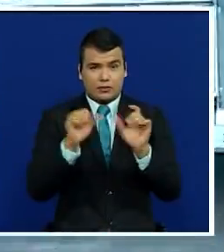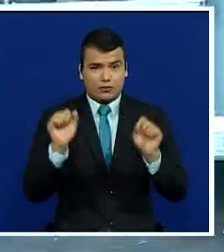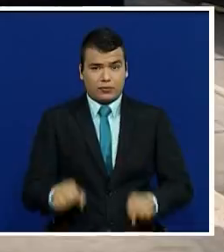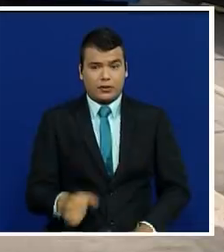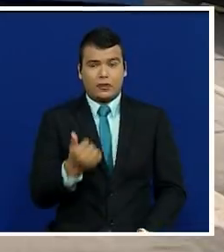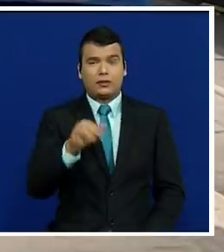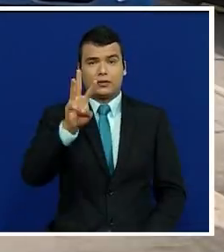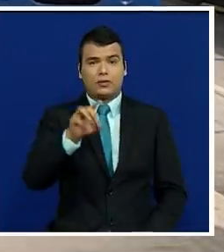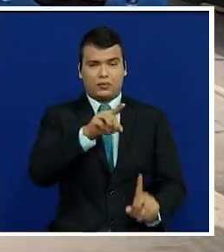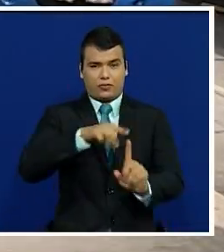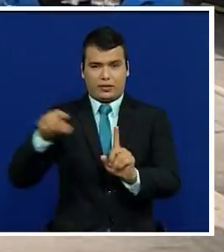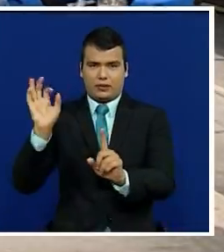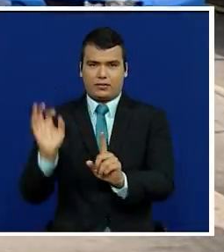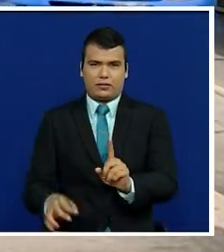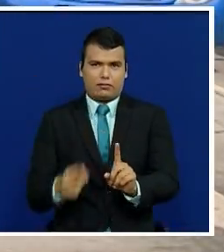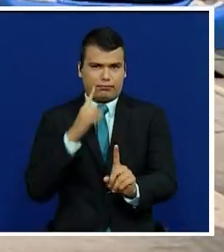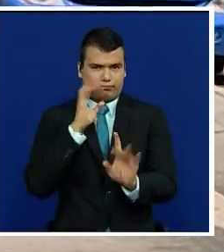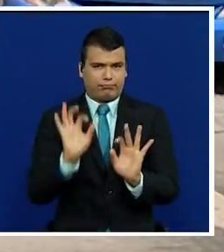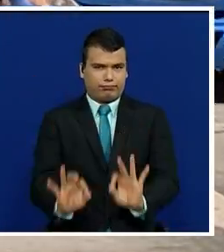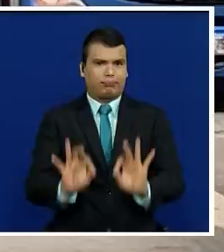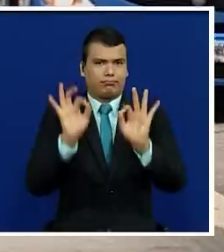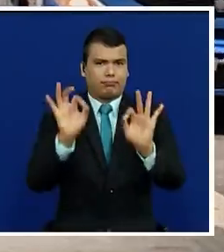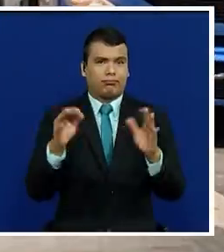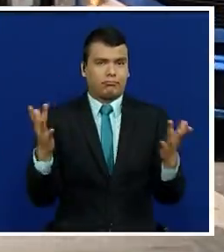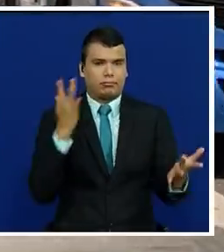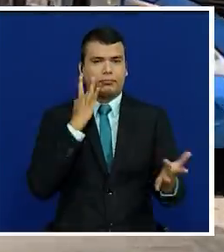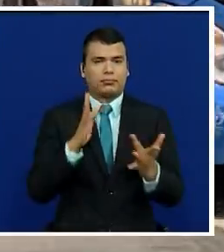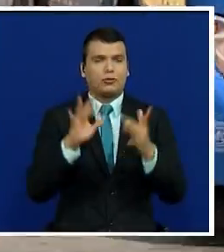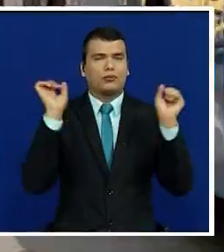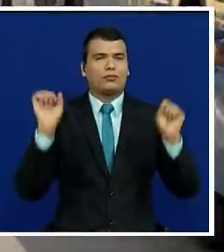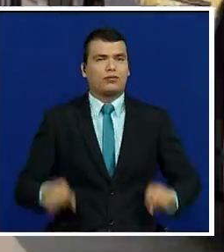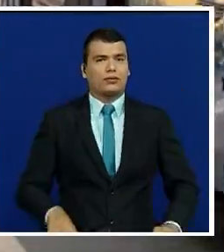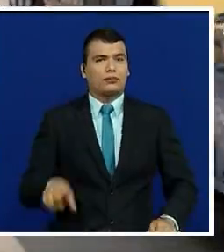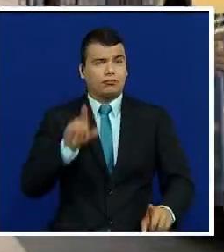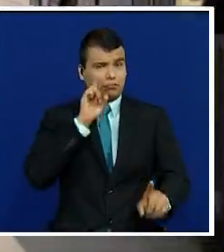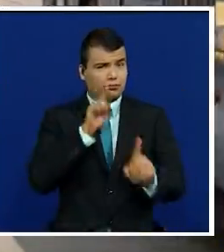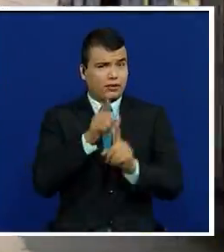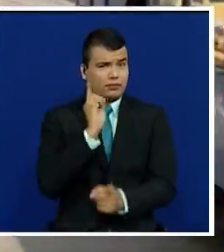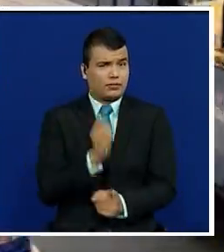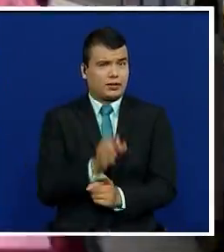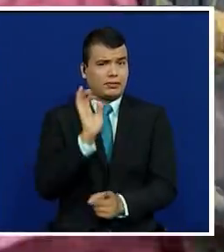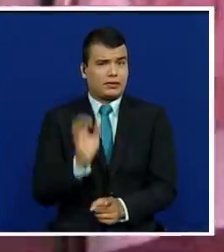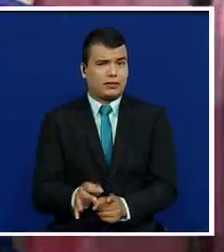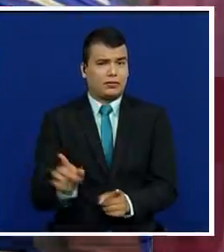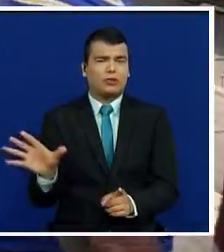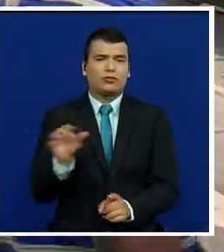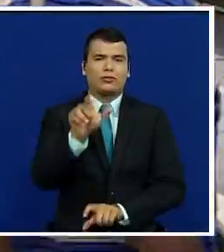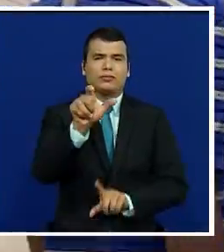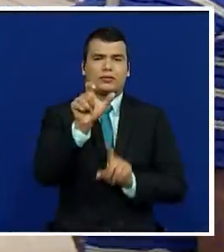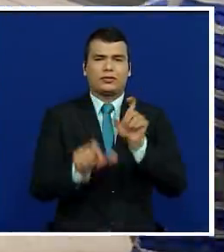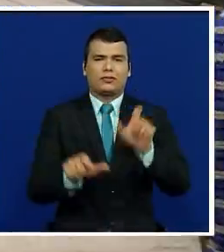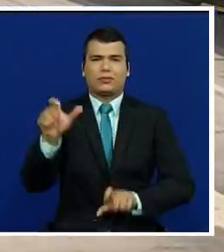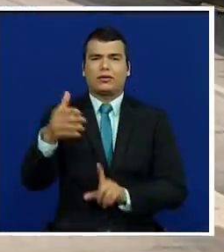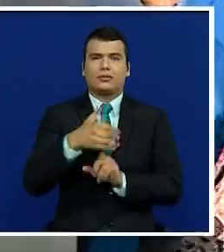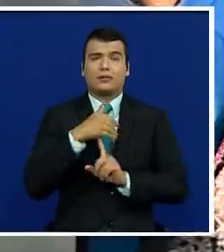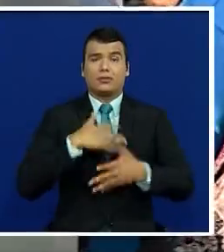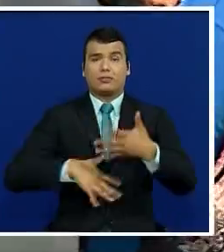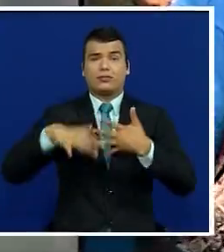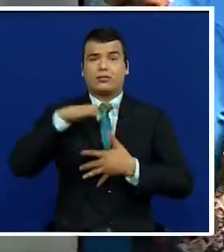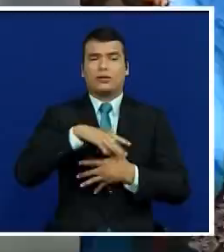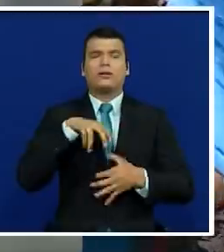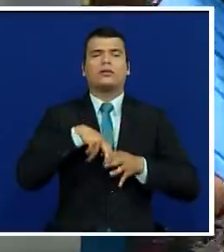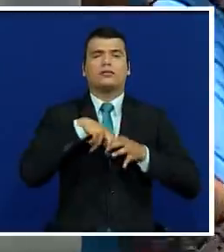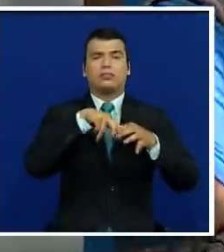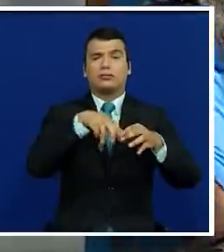18 meses eso es una cosa factible que creemos que la podemos hacer le vamos a seguridad llamada prioridad en el tránsito